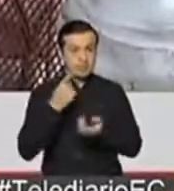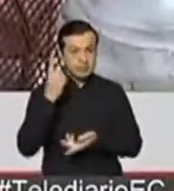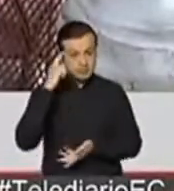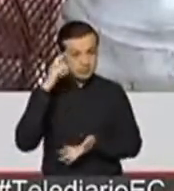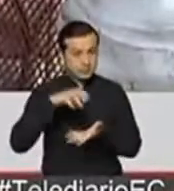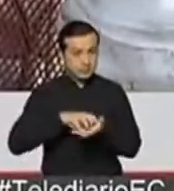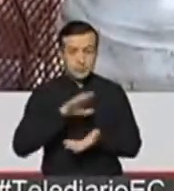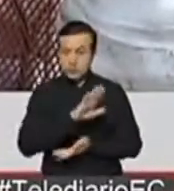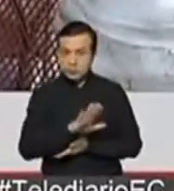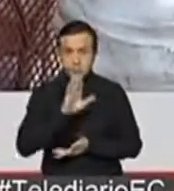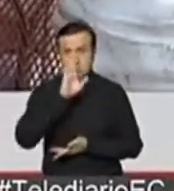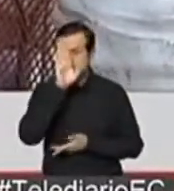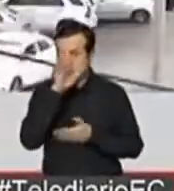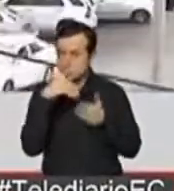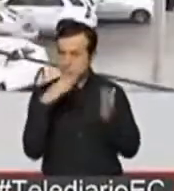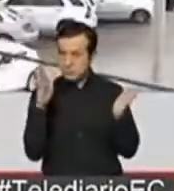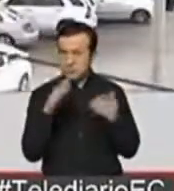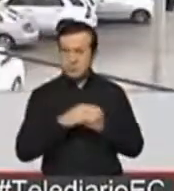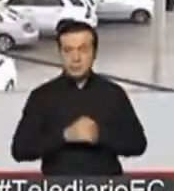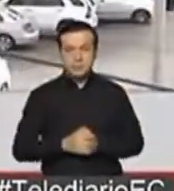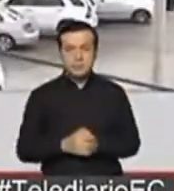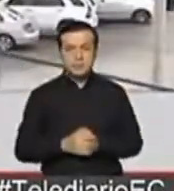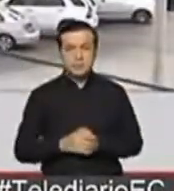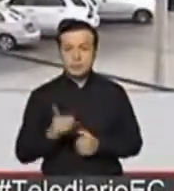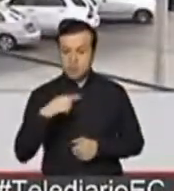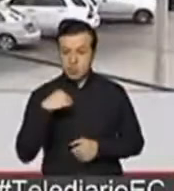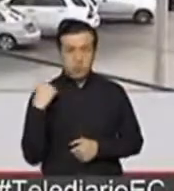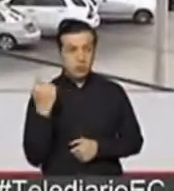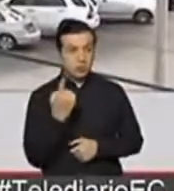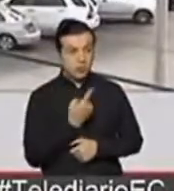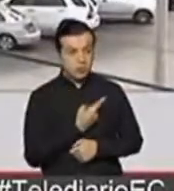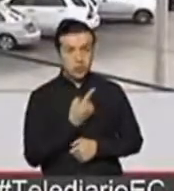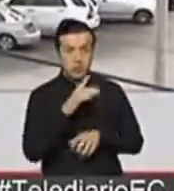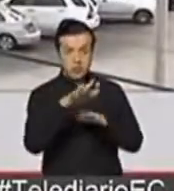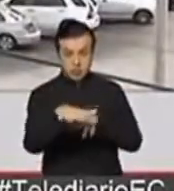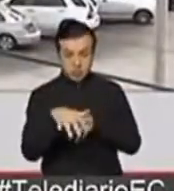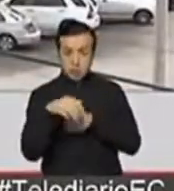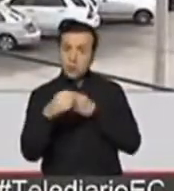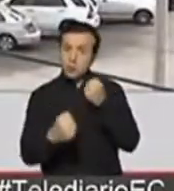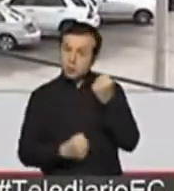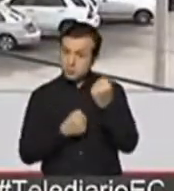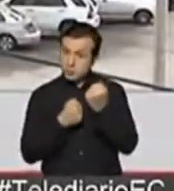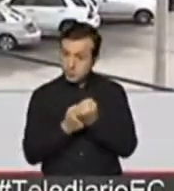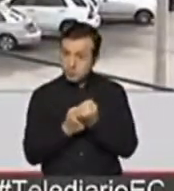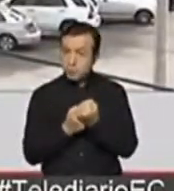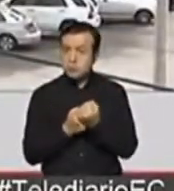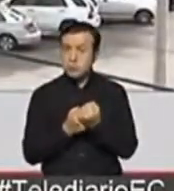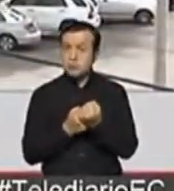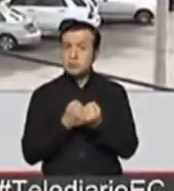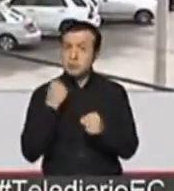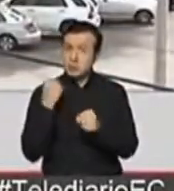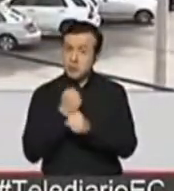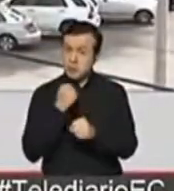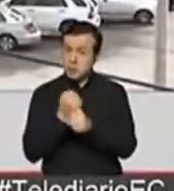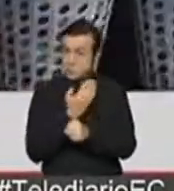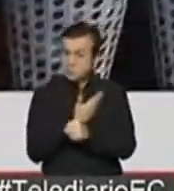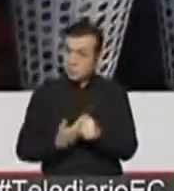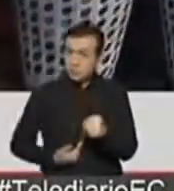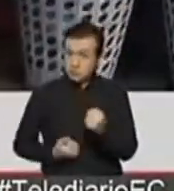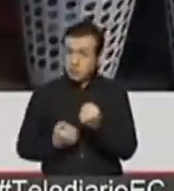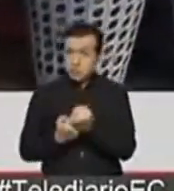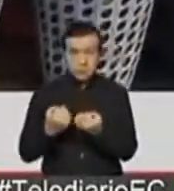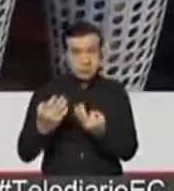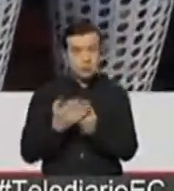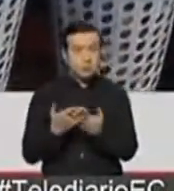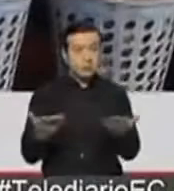para ellos, siempre estará abierto. Entonces nosotros, igual como agricultores, estamos apoyándoles de lo que está haciendo, el trabajo que está haciendo el presidente.